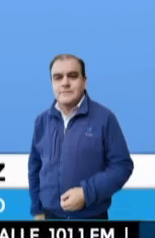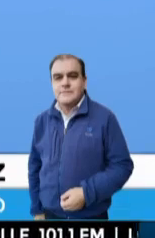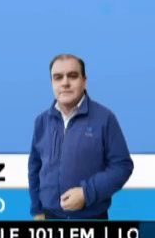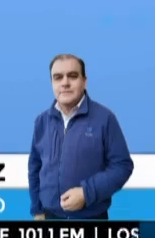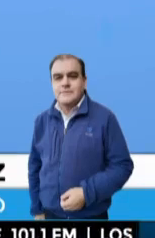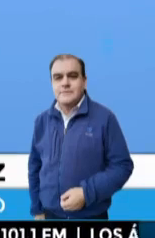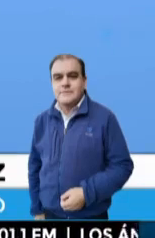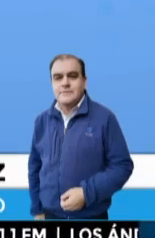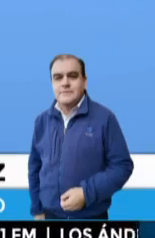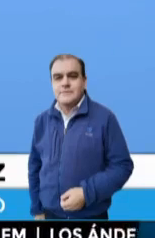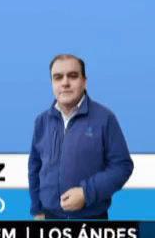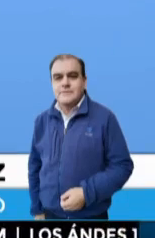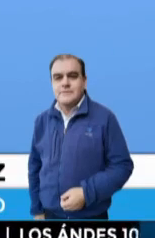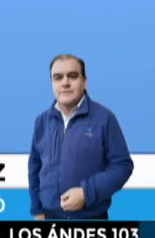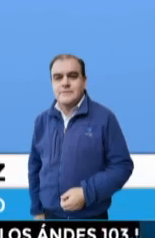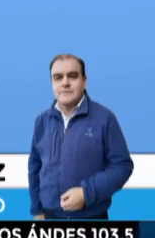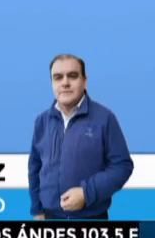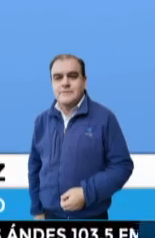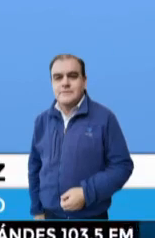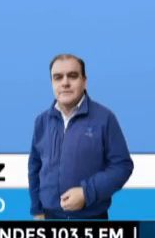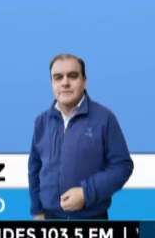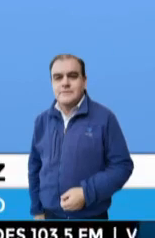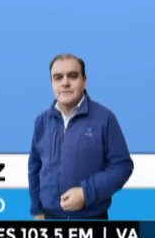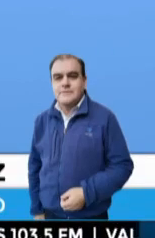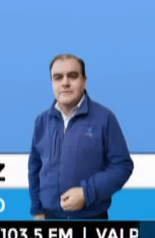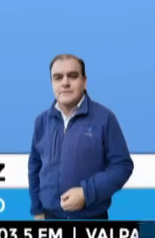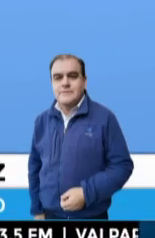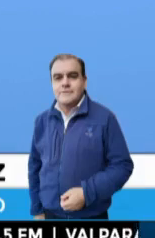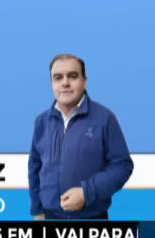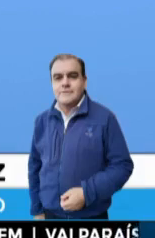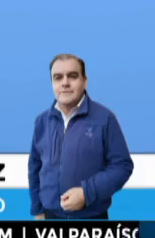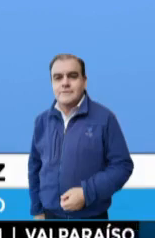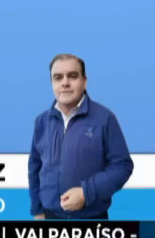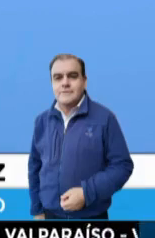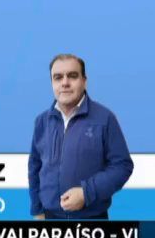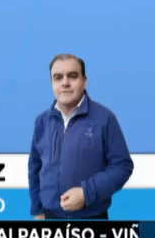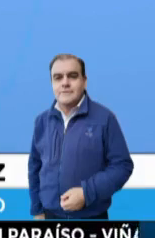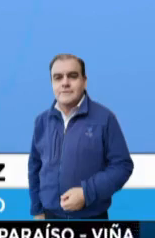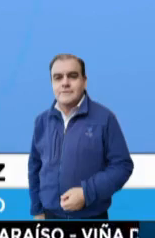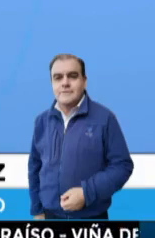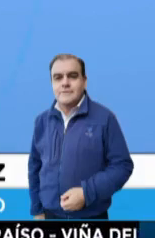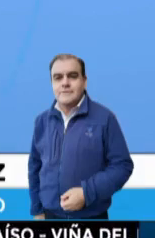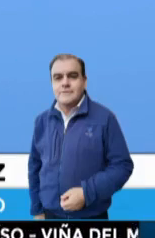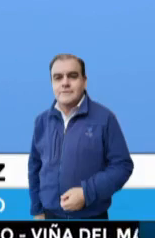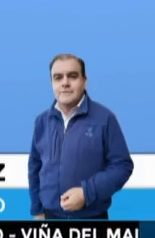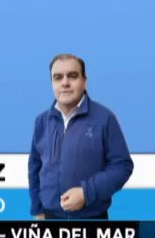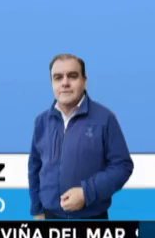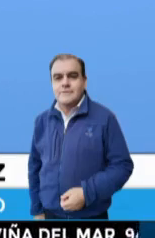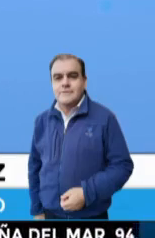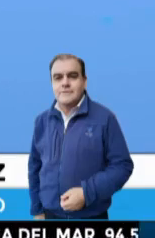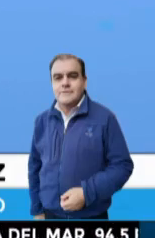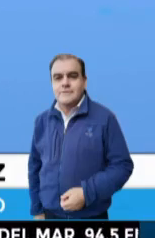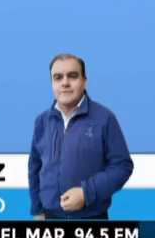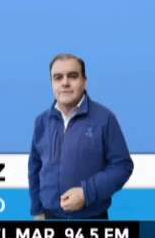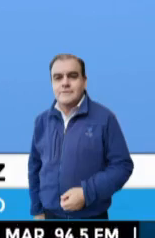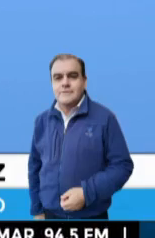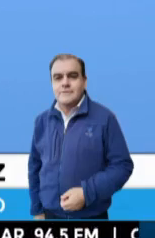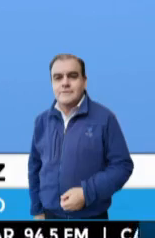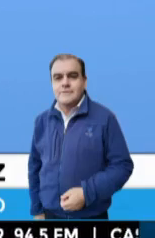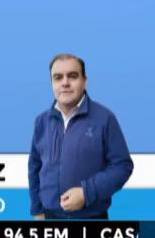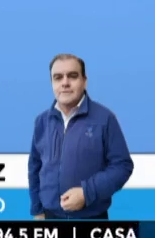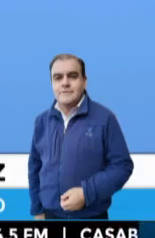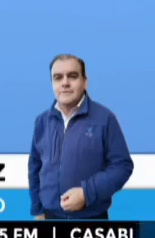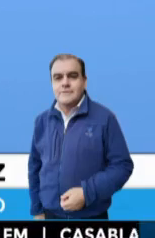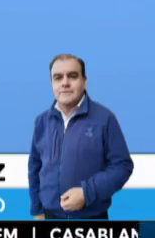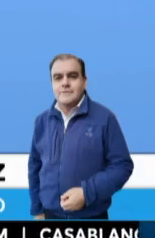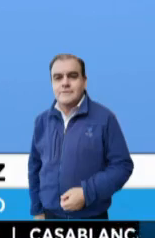policial numerosa. Hasta esta hora hemos advertido personal a pie, en motocicletas, en radiopatrullas, en el sector aledaño a la delegación presidencial y